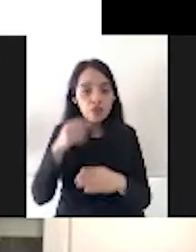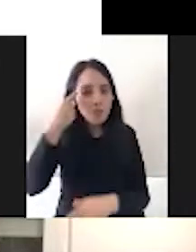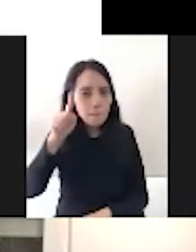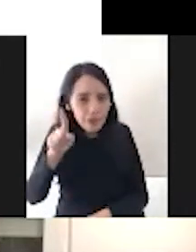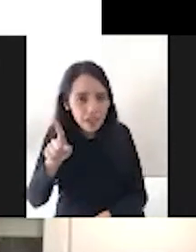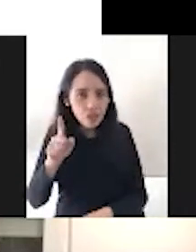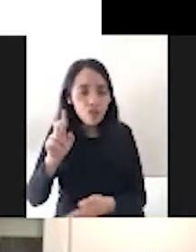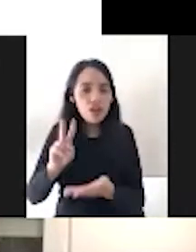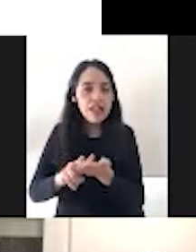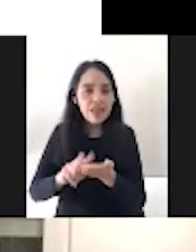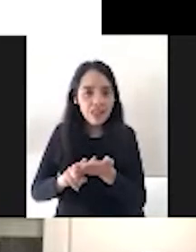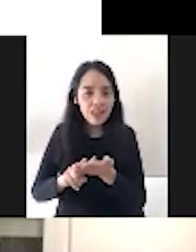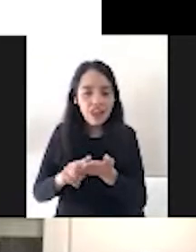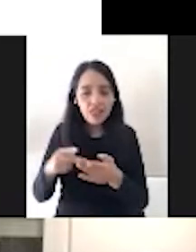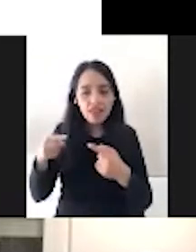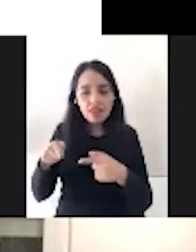práctica, el